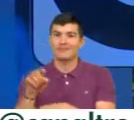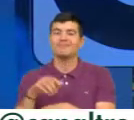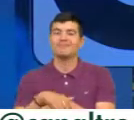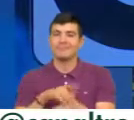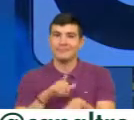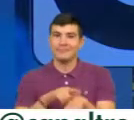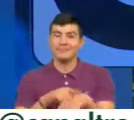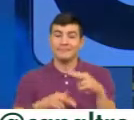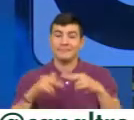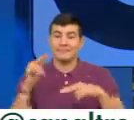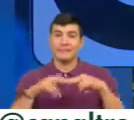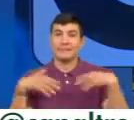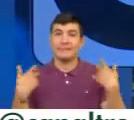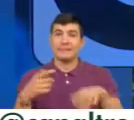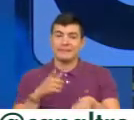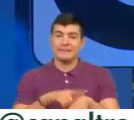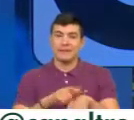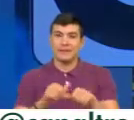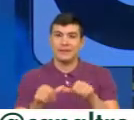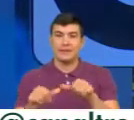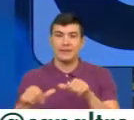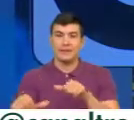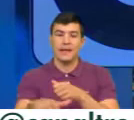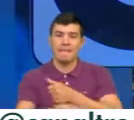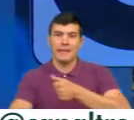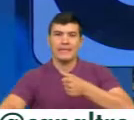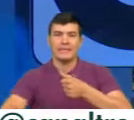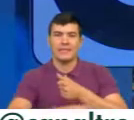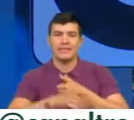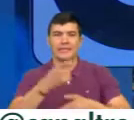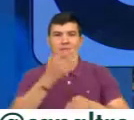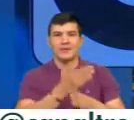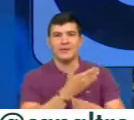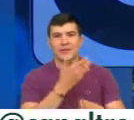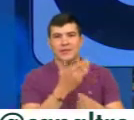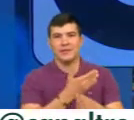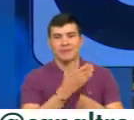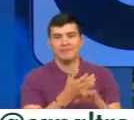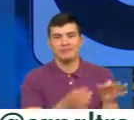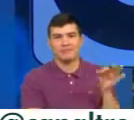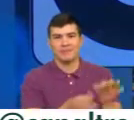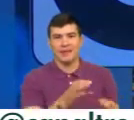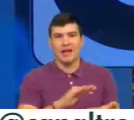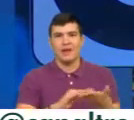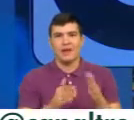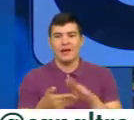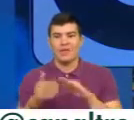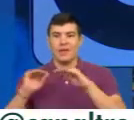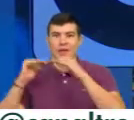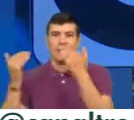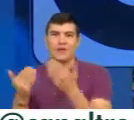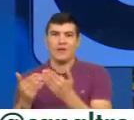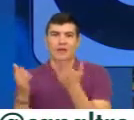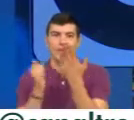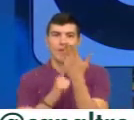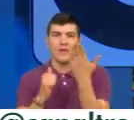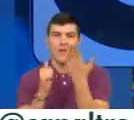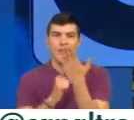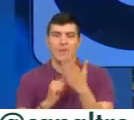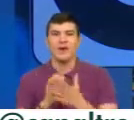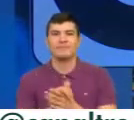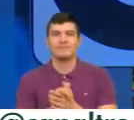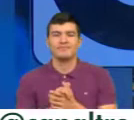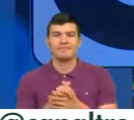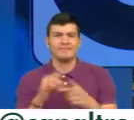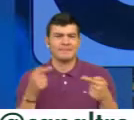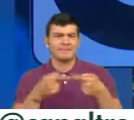área metropolitana de Bucaramanga y básicamente tiene un lío jurídico casado con la comunidad del colegio La Normal. La pelea